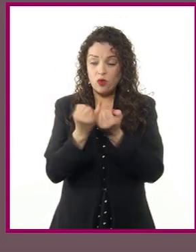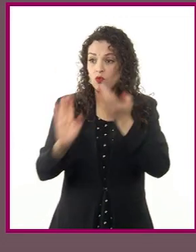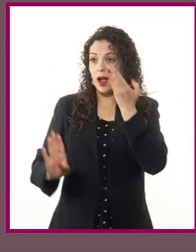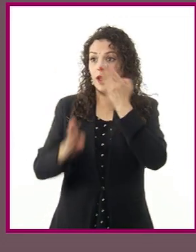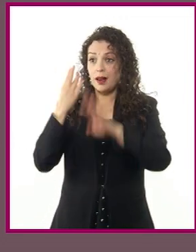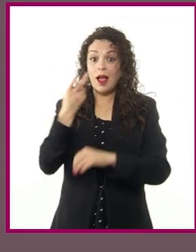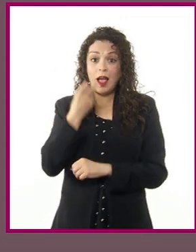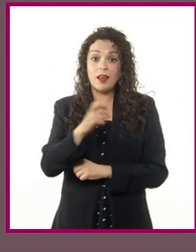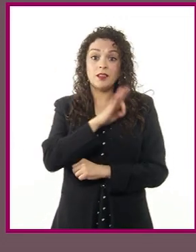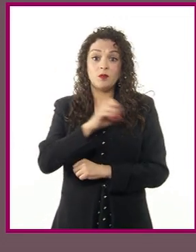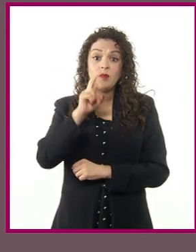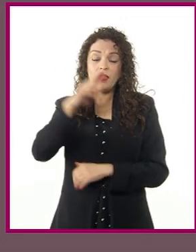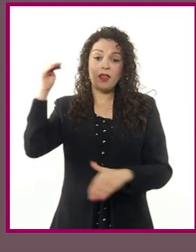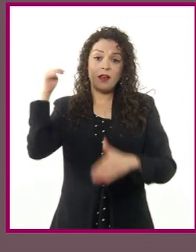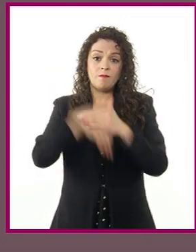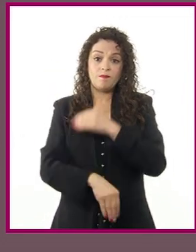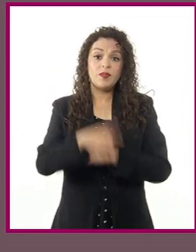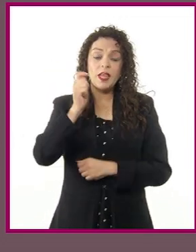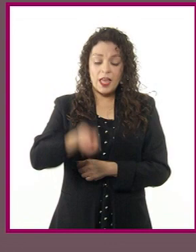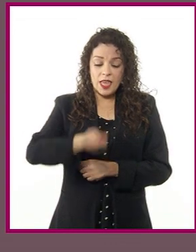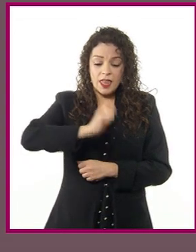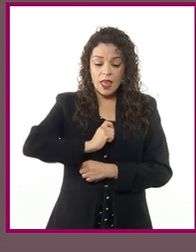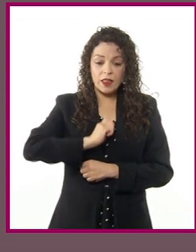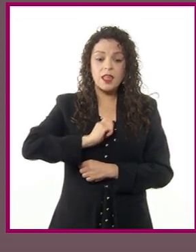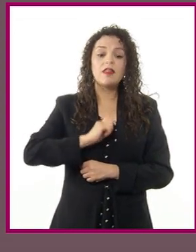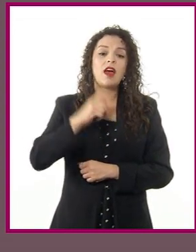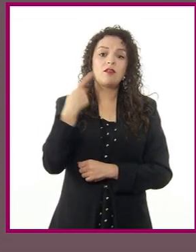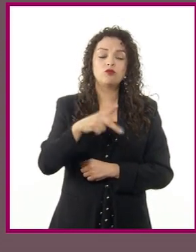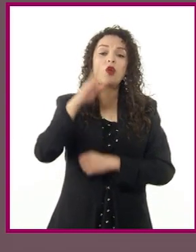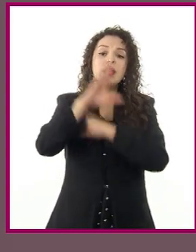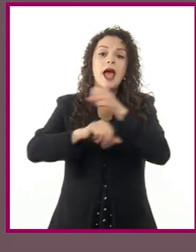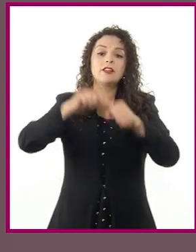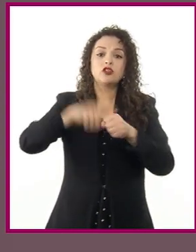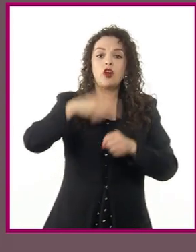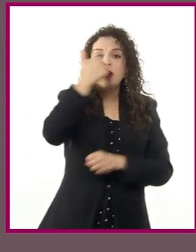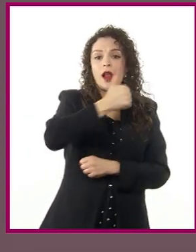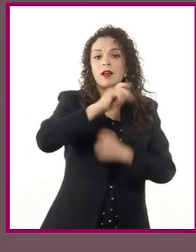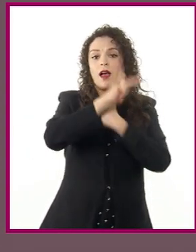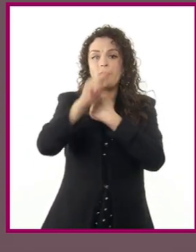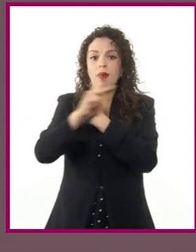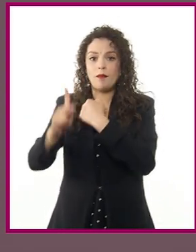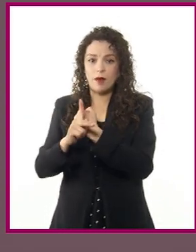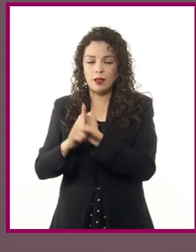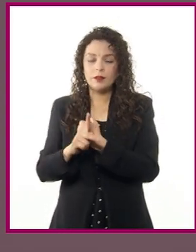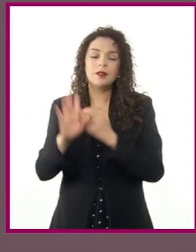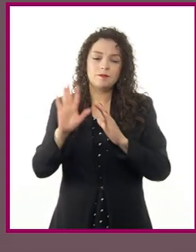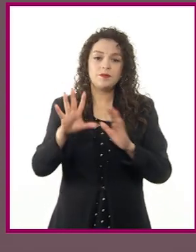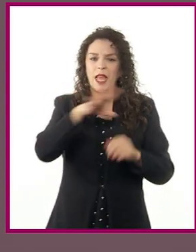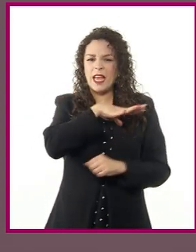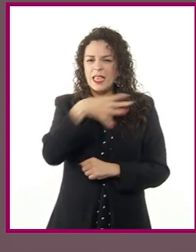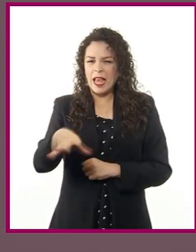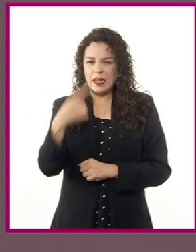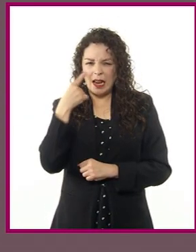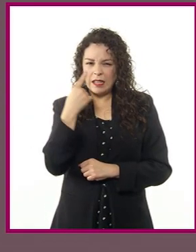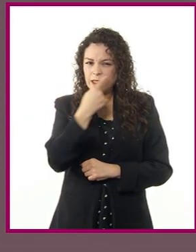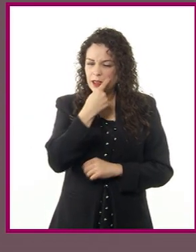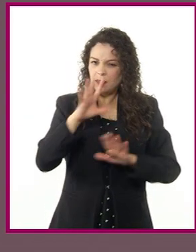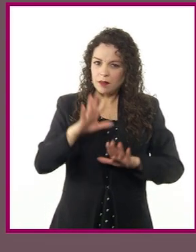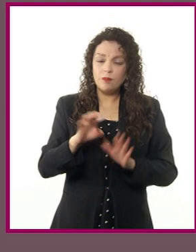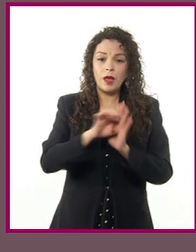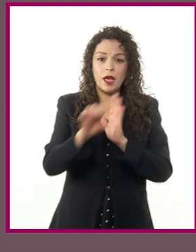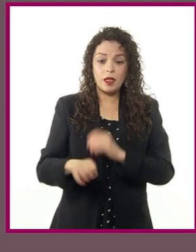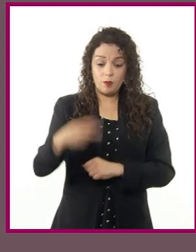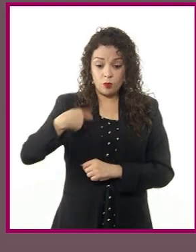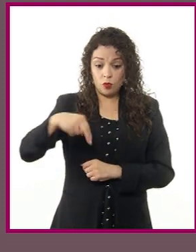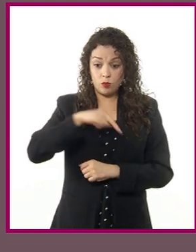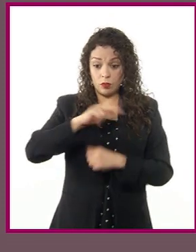esto conlleva la destrucción de las identidades nacionales, visto de manera general y, sobre todo, desde países como el nuestro